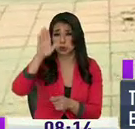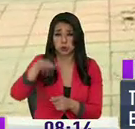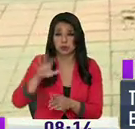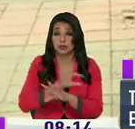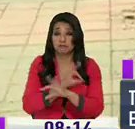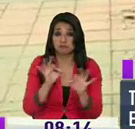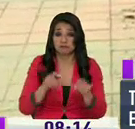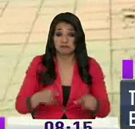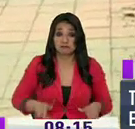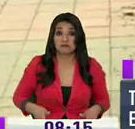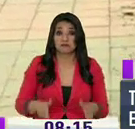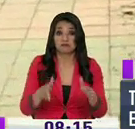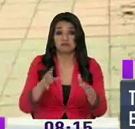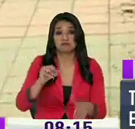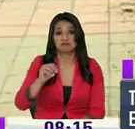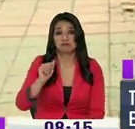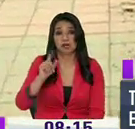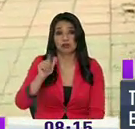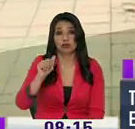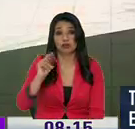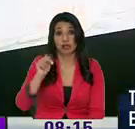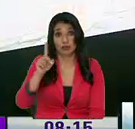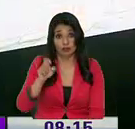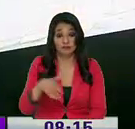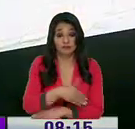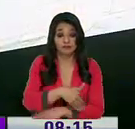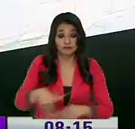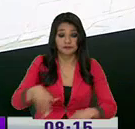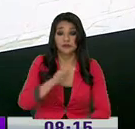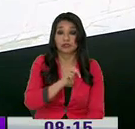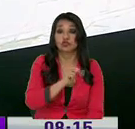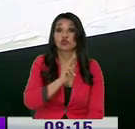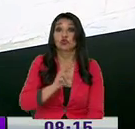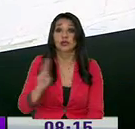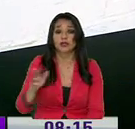en especial a Pedro Vicente Maldonado y las Naciones Unidas, que se va a realizar la repavimentación. Roberto.